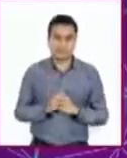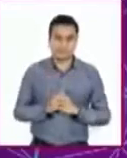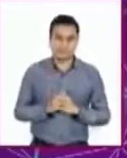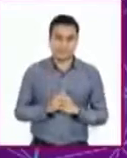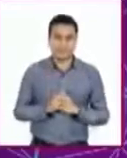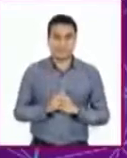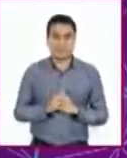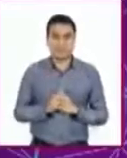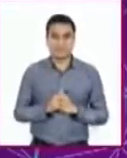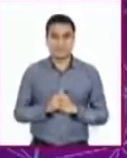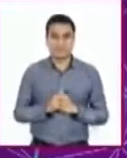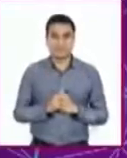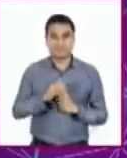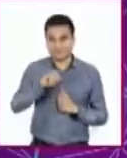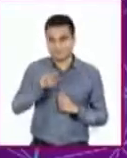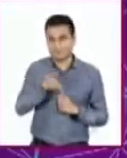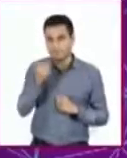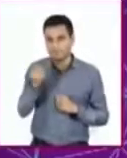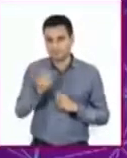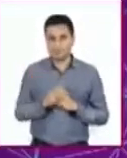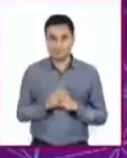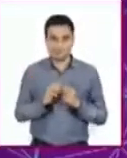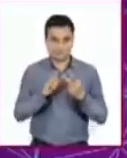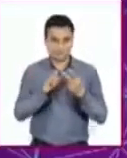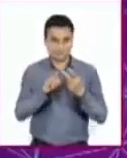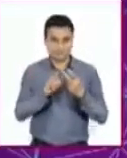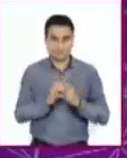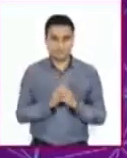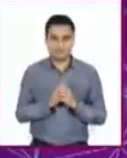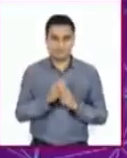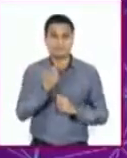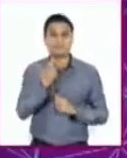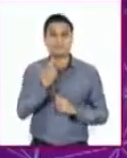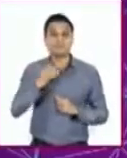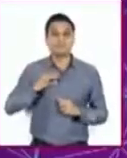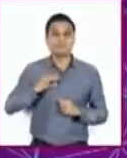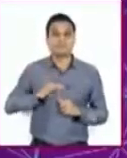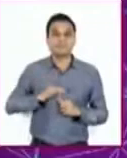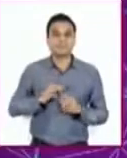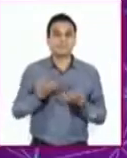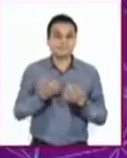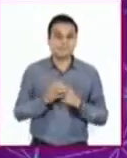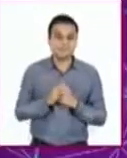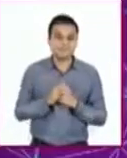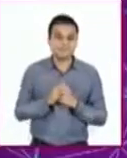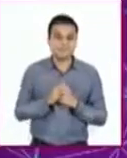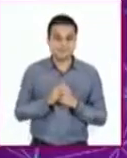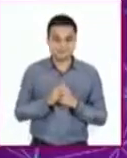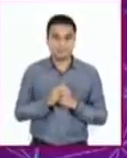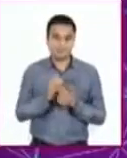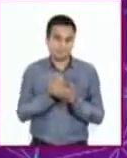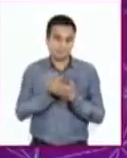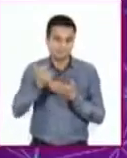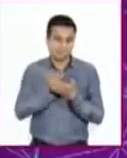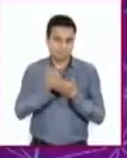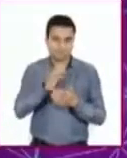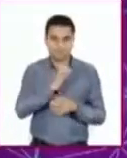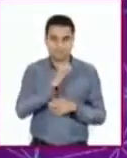centavos. En la segunda columna se muestran las percepciones, que son: por sueldo base,